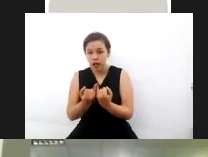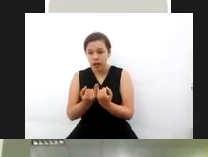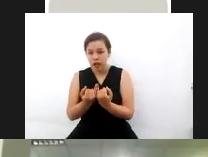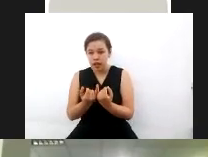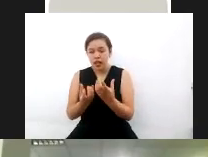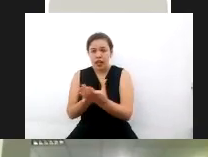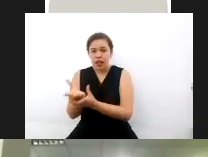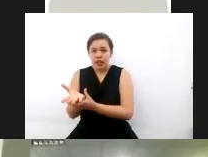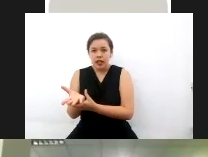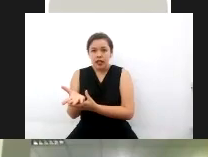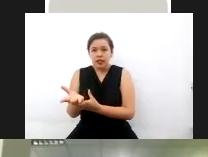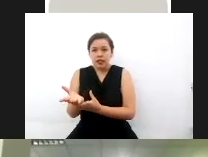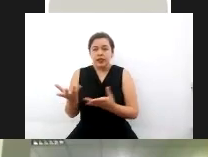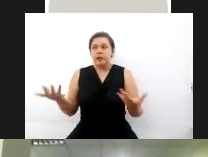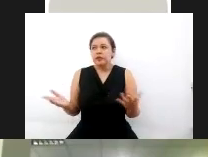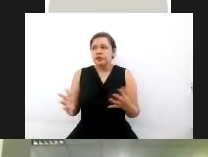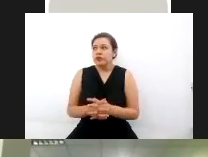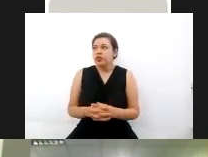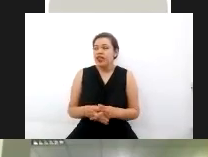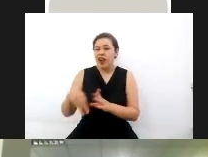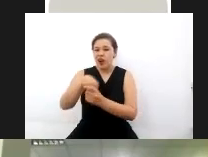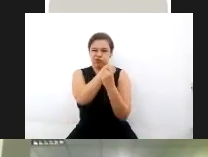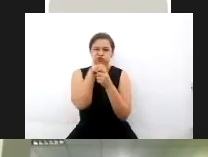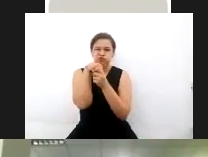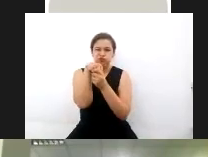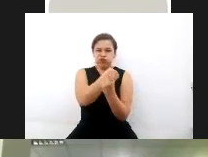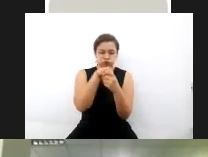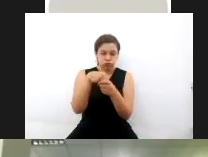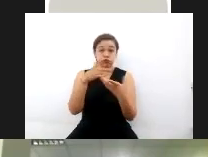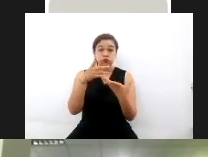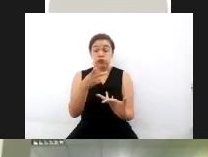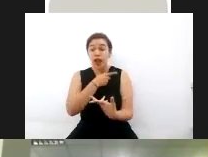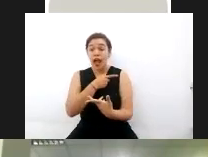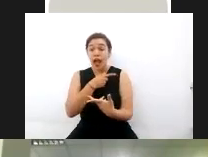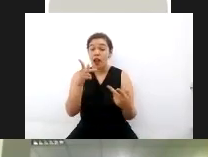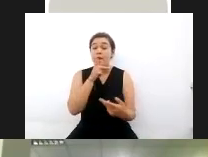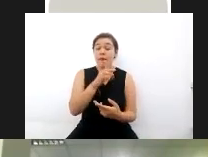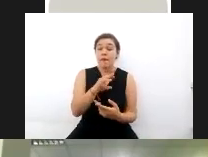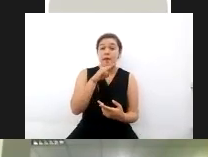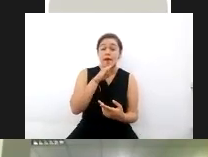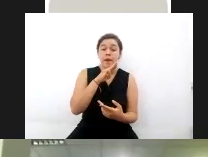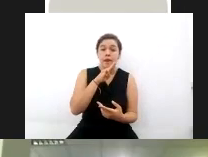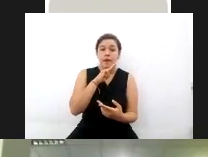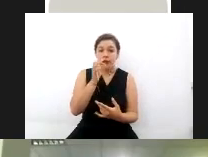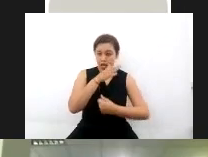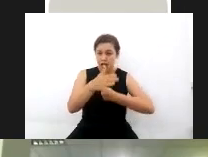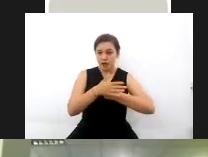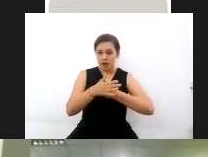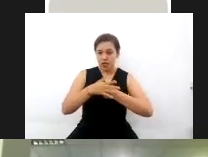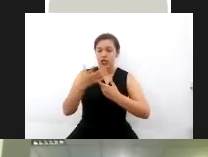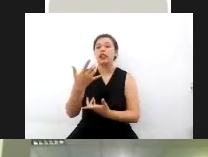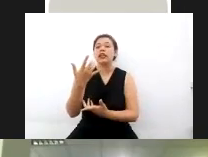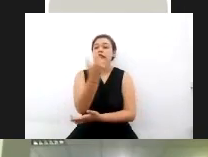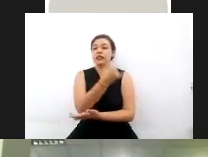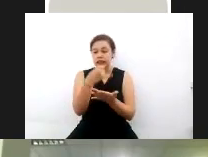salida sea concurrida. Se tiene que estar informando a los papás del estatus en el que se encuentra la guardería todos